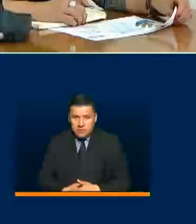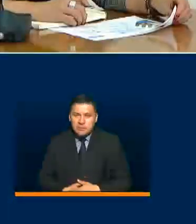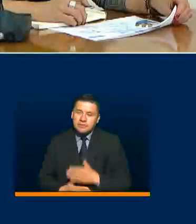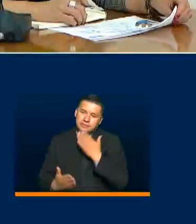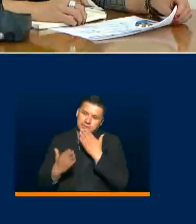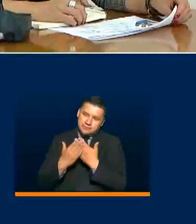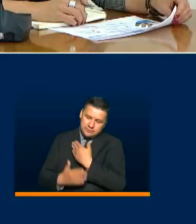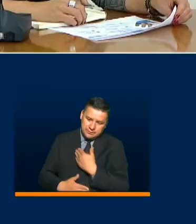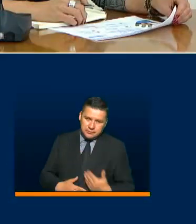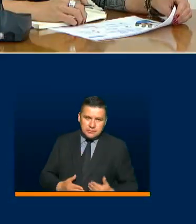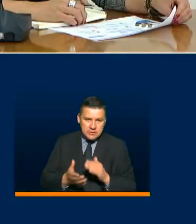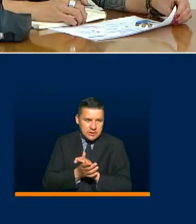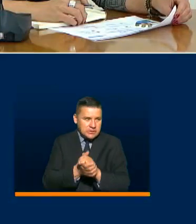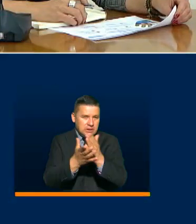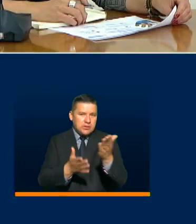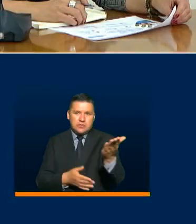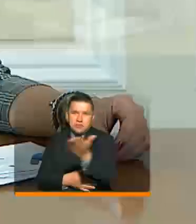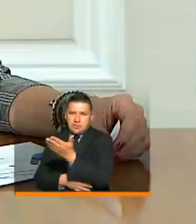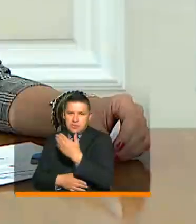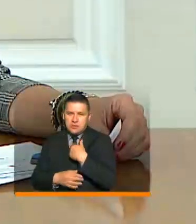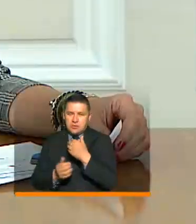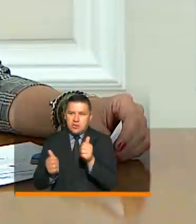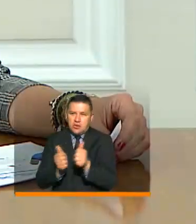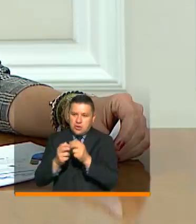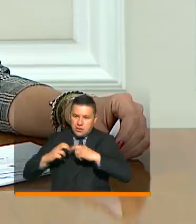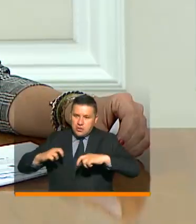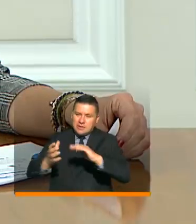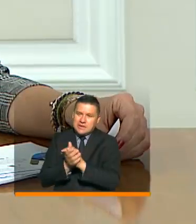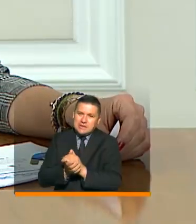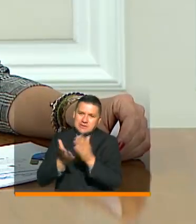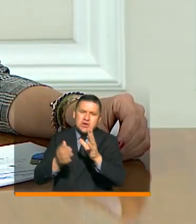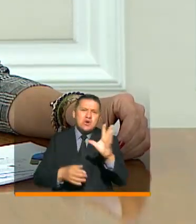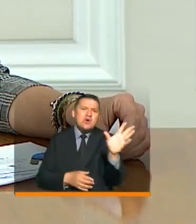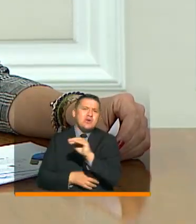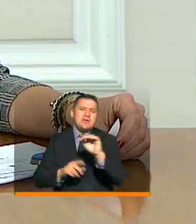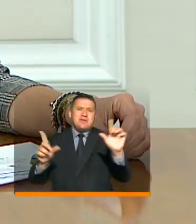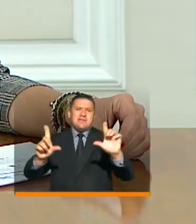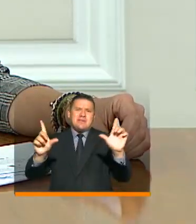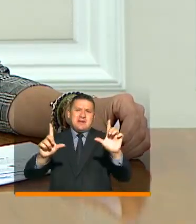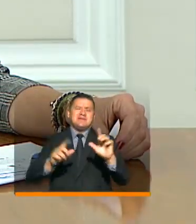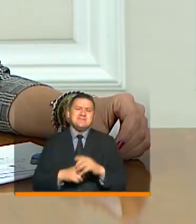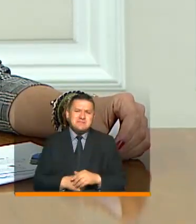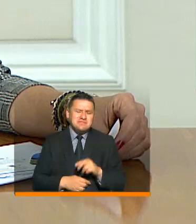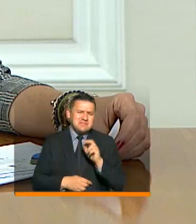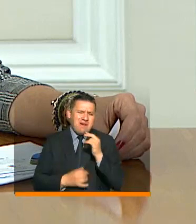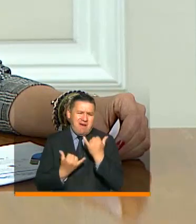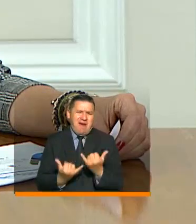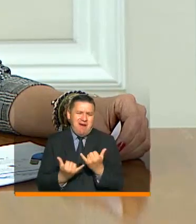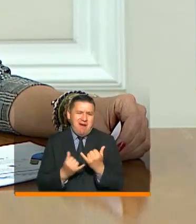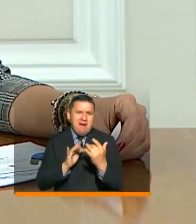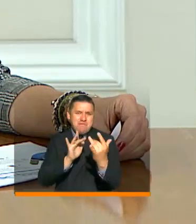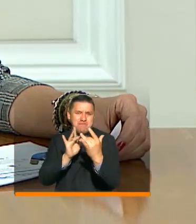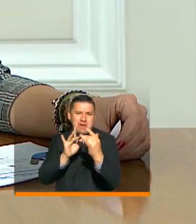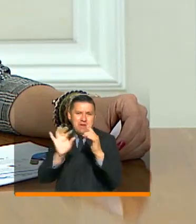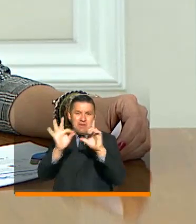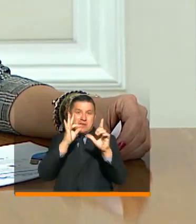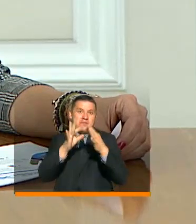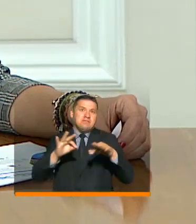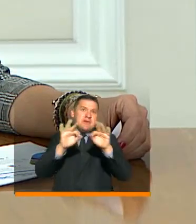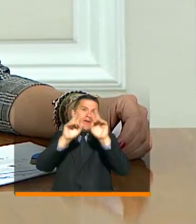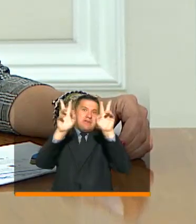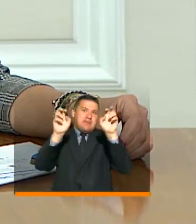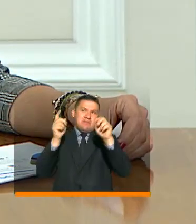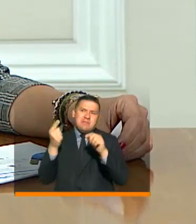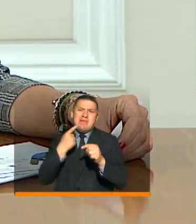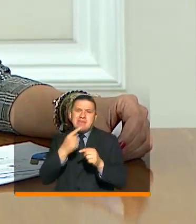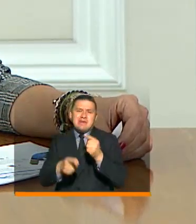Gracias, presidente. Un saludo para usted, para los compañeros de mesa y para todos los televidentes que están en este momento conectados con un tema tan importante que